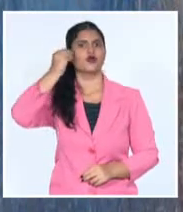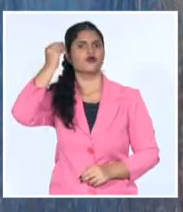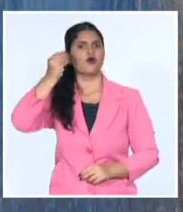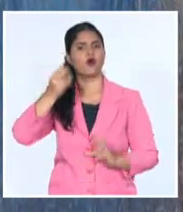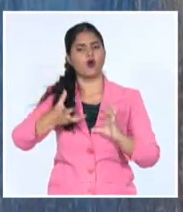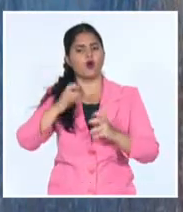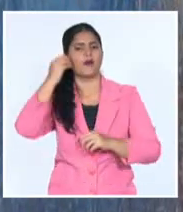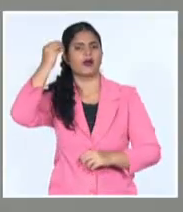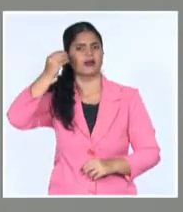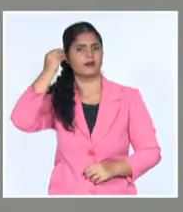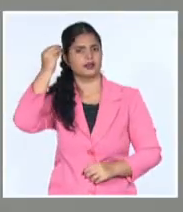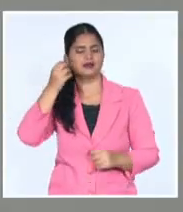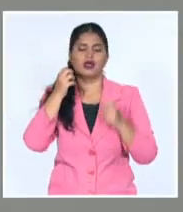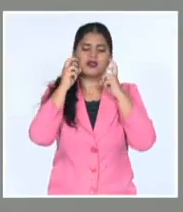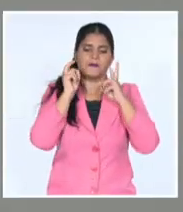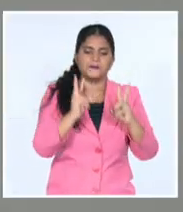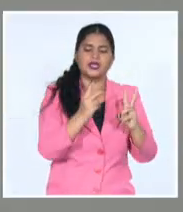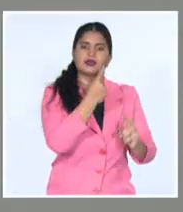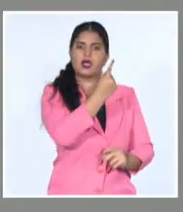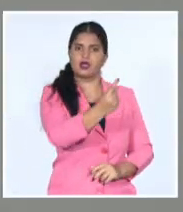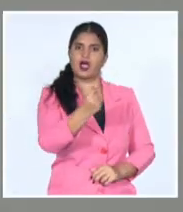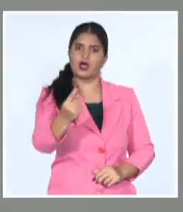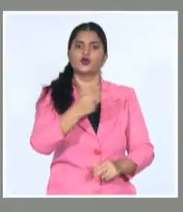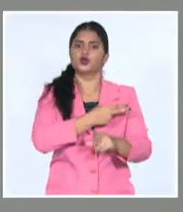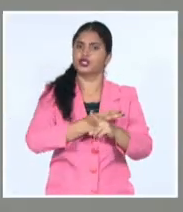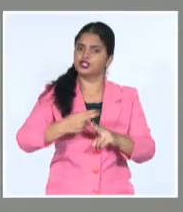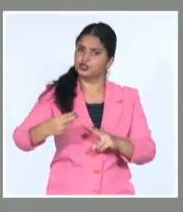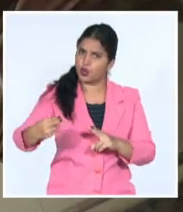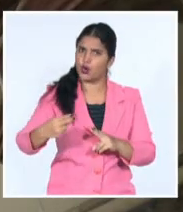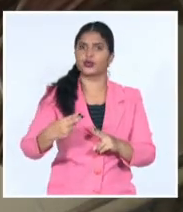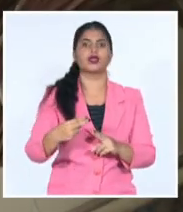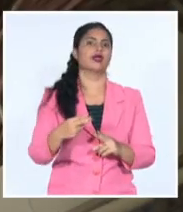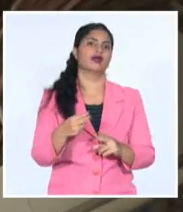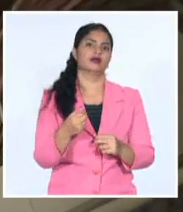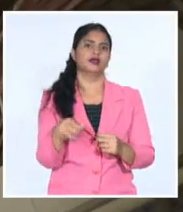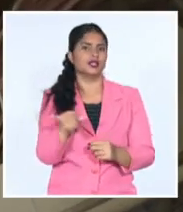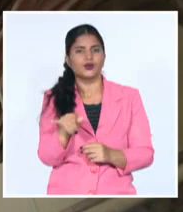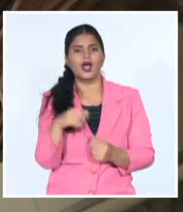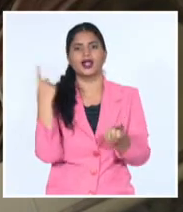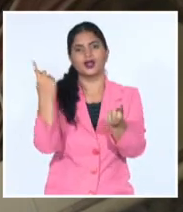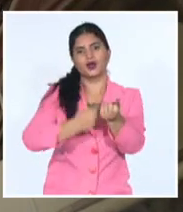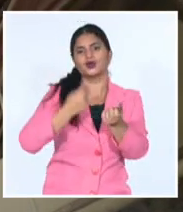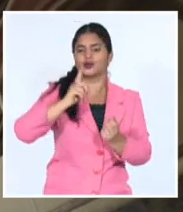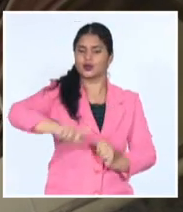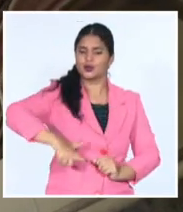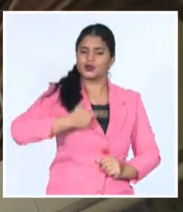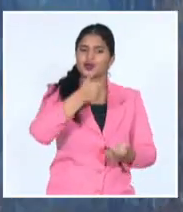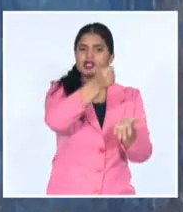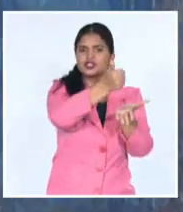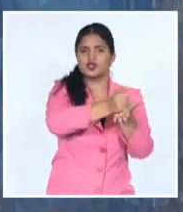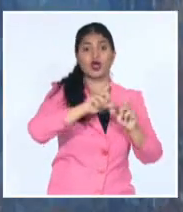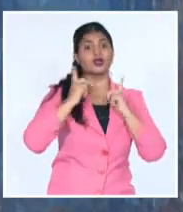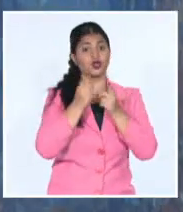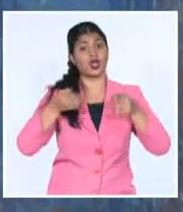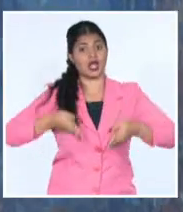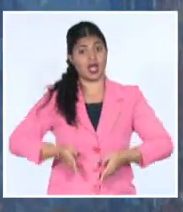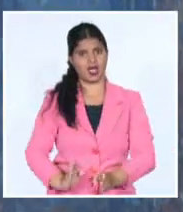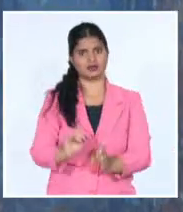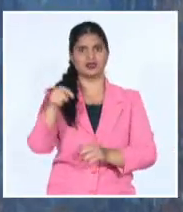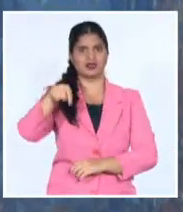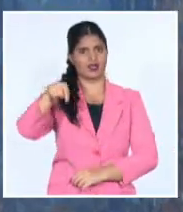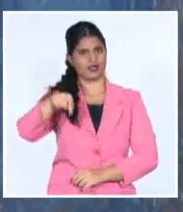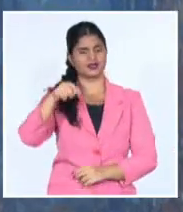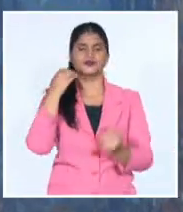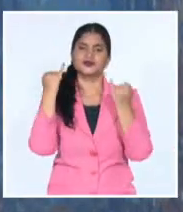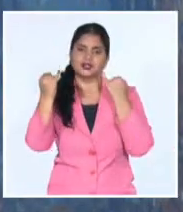una de las vidas de ellas. También está la ciudad, porque todas nacieron aquí. Y además teníamos interés de